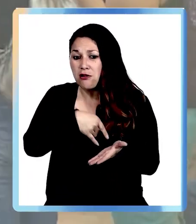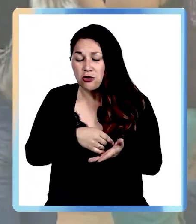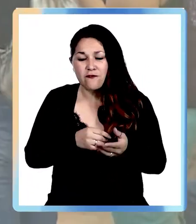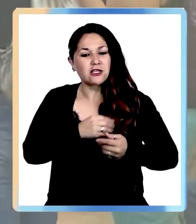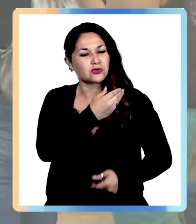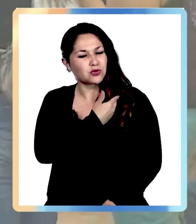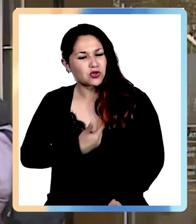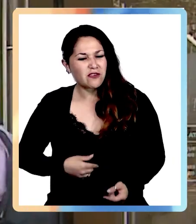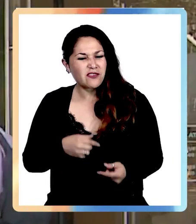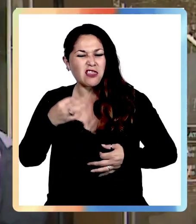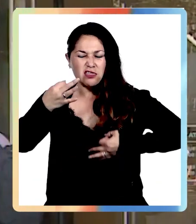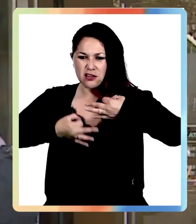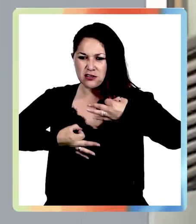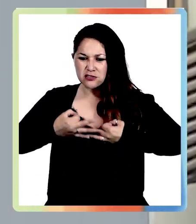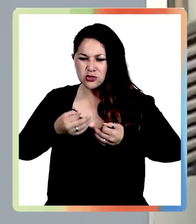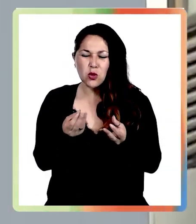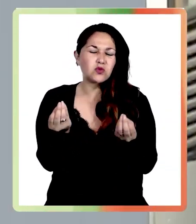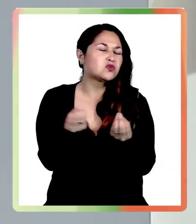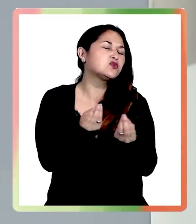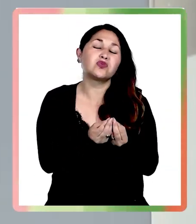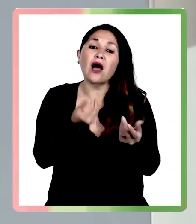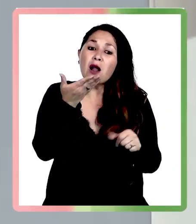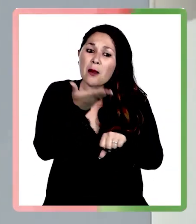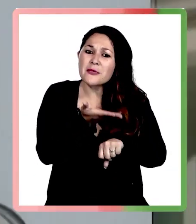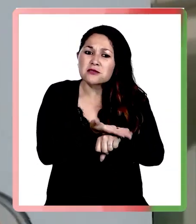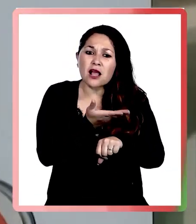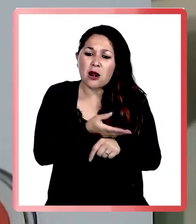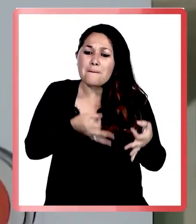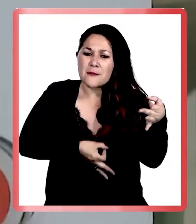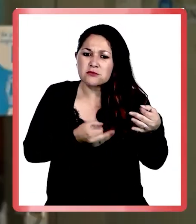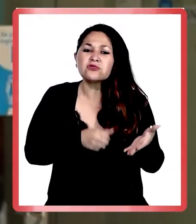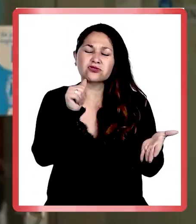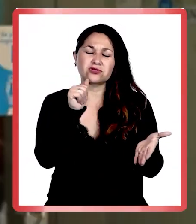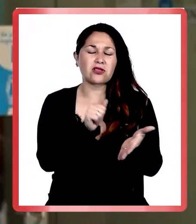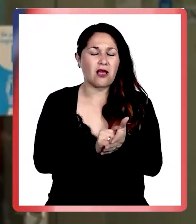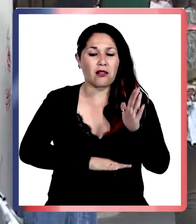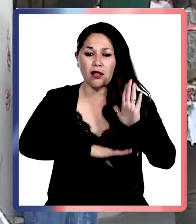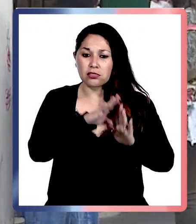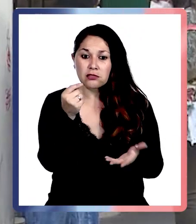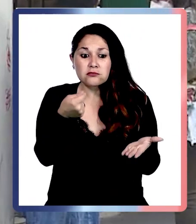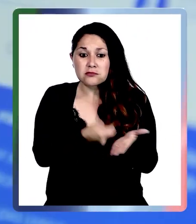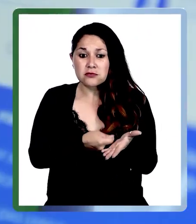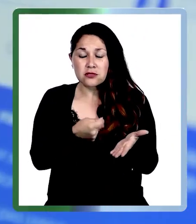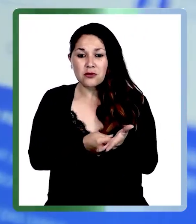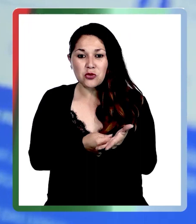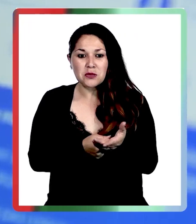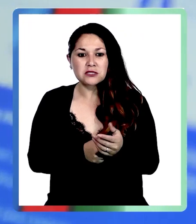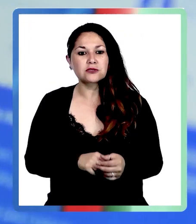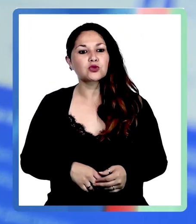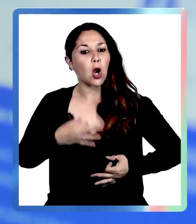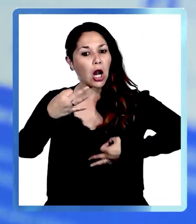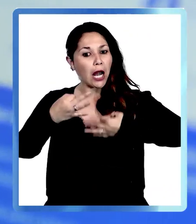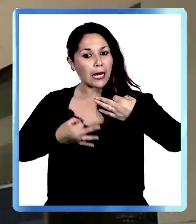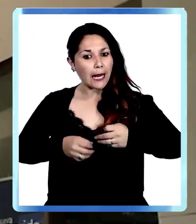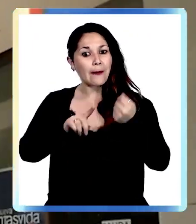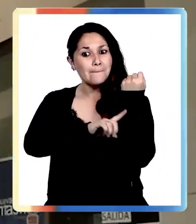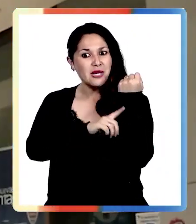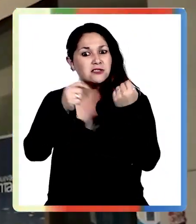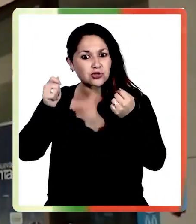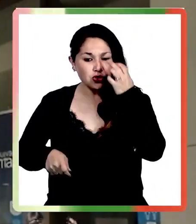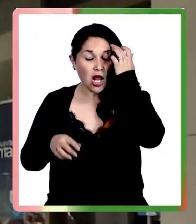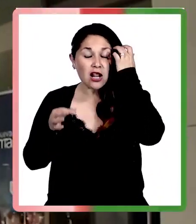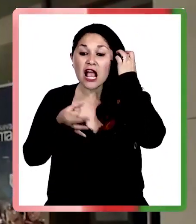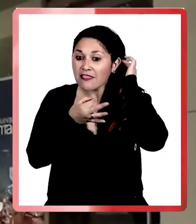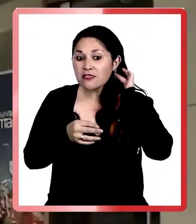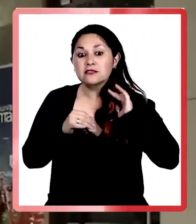cambios legales. Los tribunales se llenaron de recursos de cotizantes reclamando por las alzas de precios y el fallo de la Corte Suprema termina estableciendo